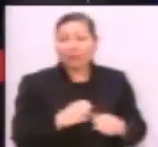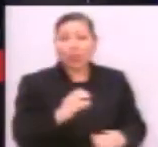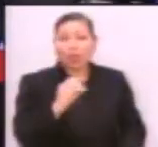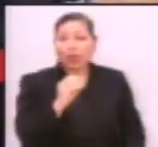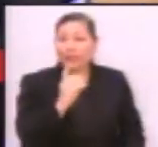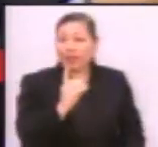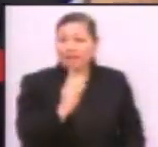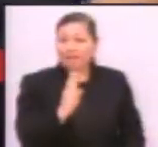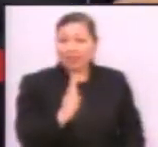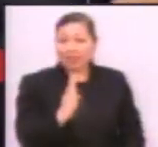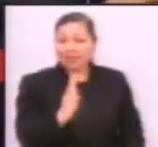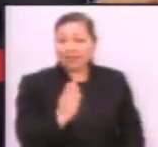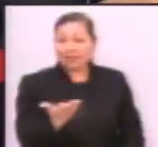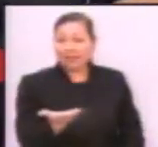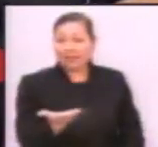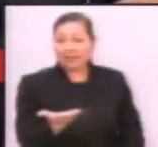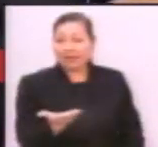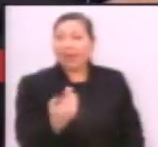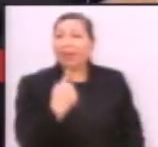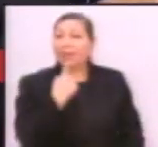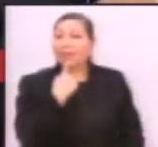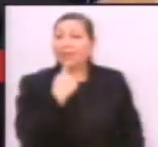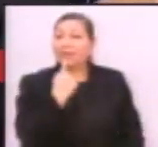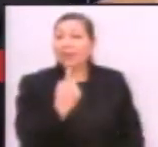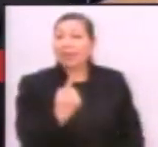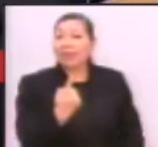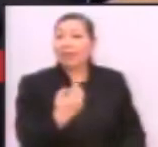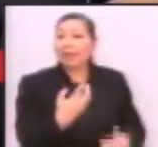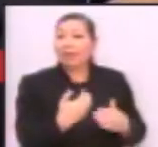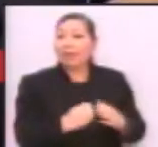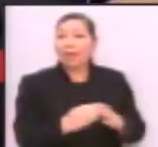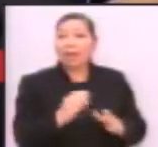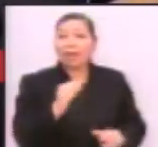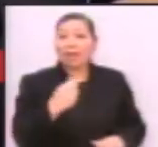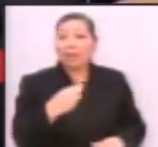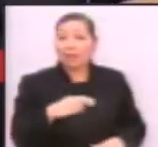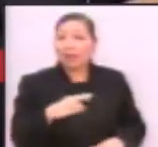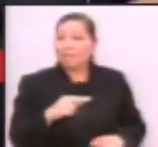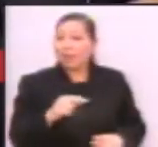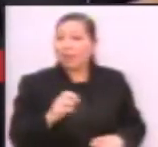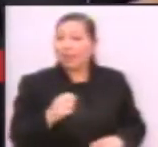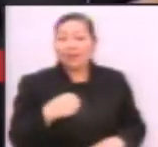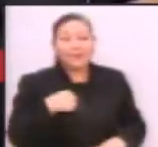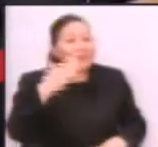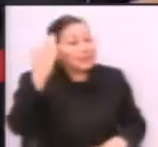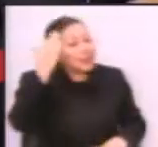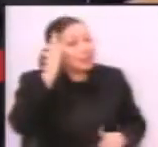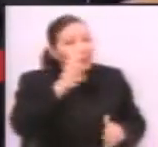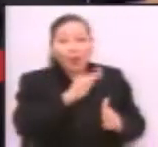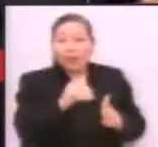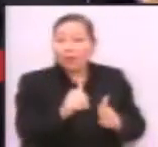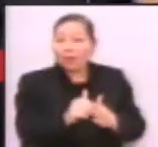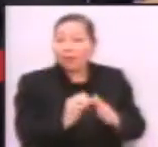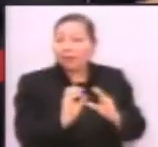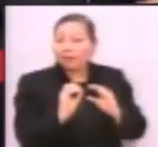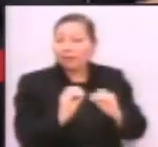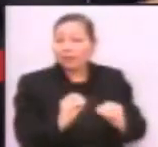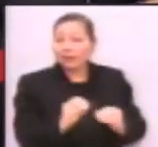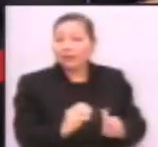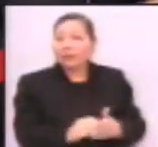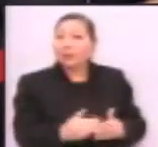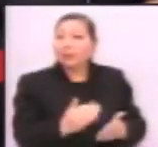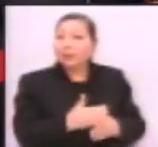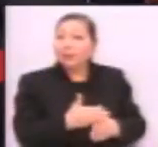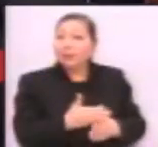empresa Odebrecht refirió que la empresa Graña y Montero aquí sabía todo lo que había hecho e incluso